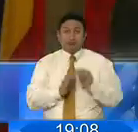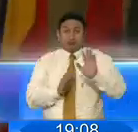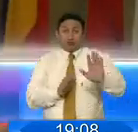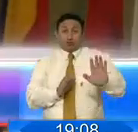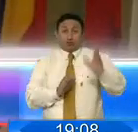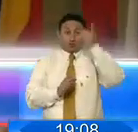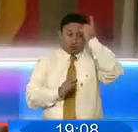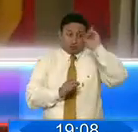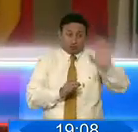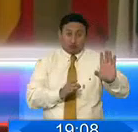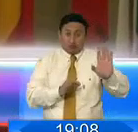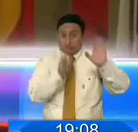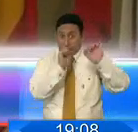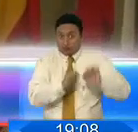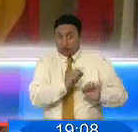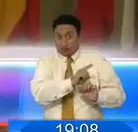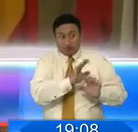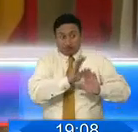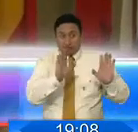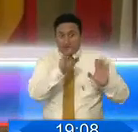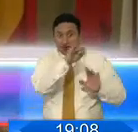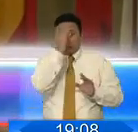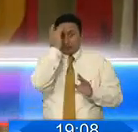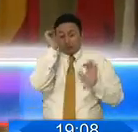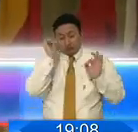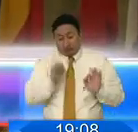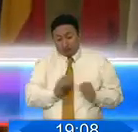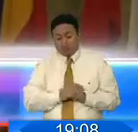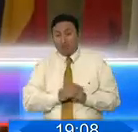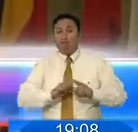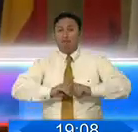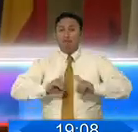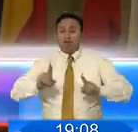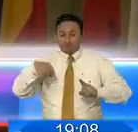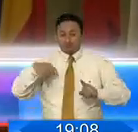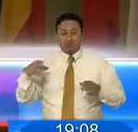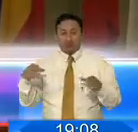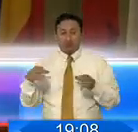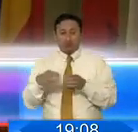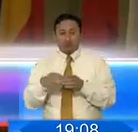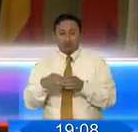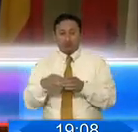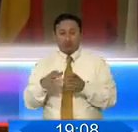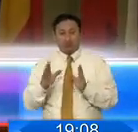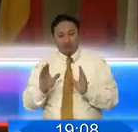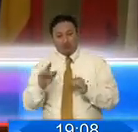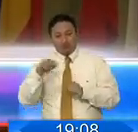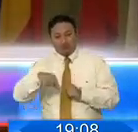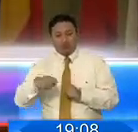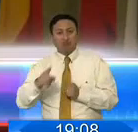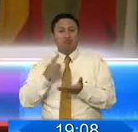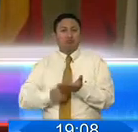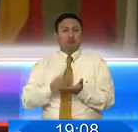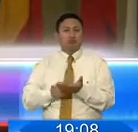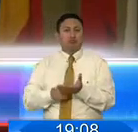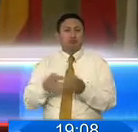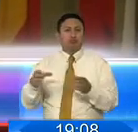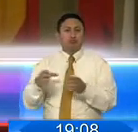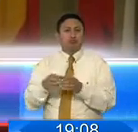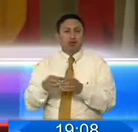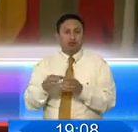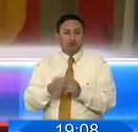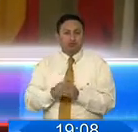estar inquieto el señor Fajardo y en la comisión vamos a establecer una exclusión